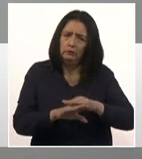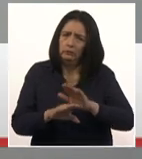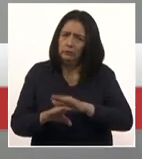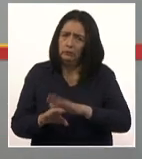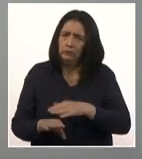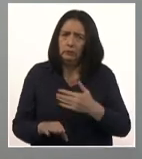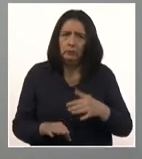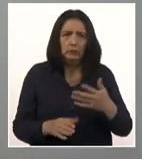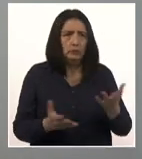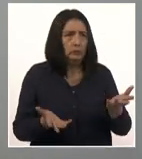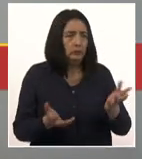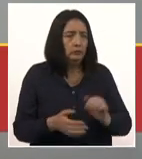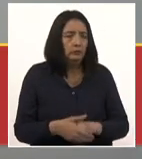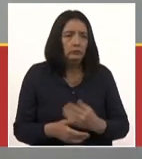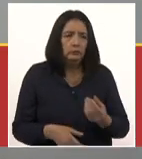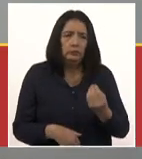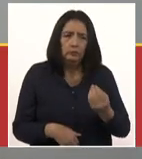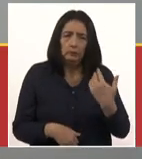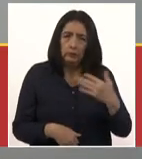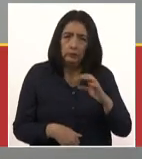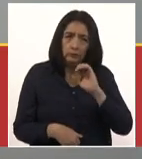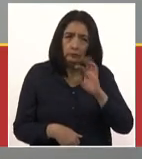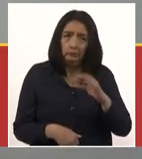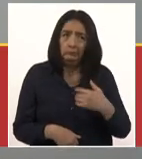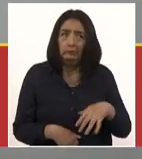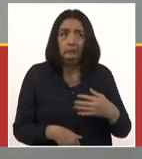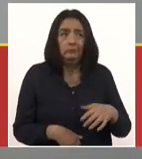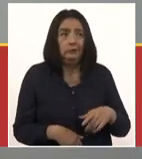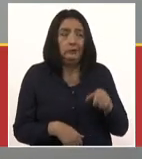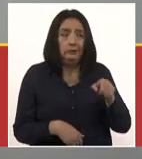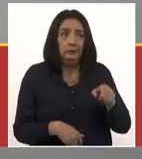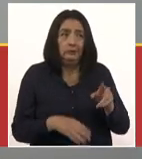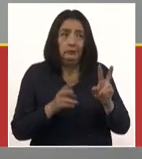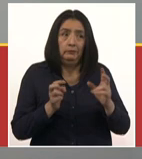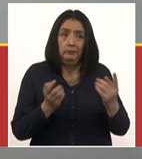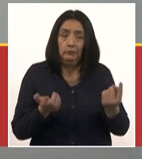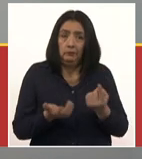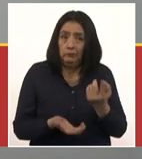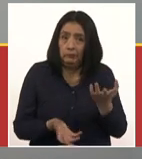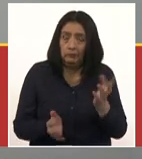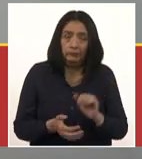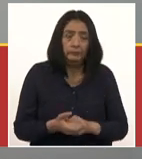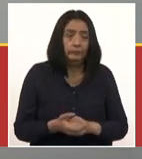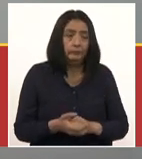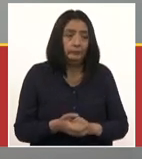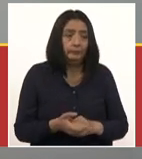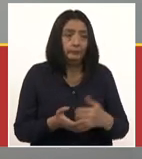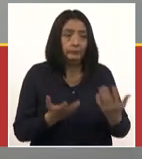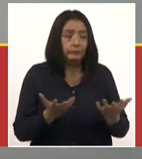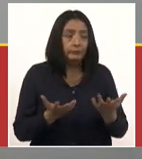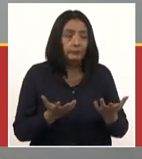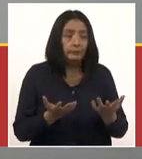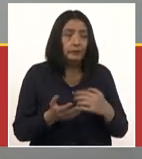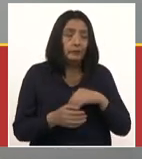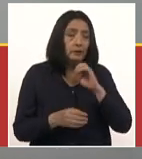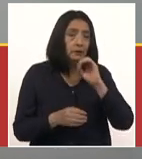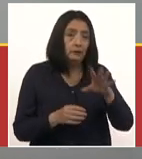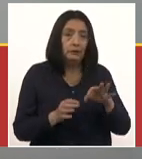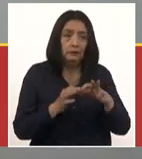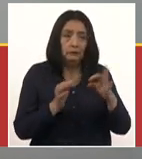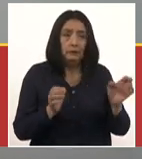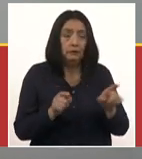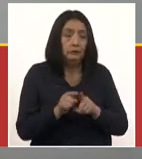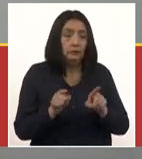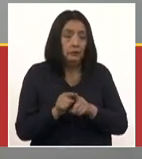muy amplia, ¿no? Porque, como digo, el tema está en que esto no solamente involucra ya a quien dice la frase, sino